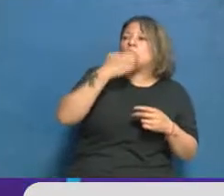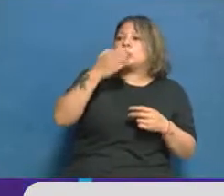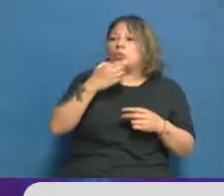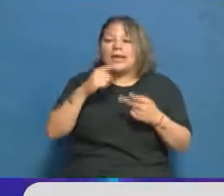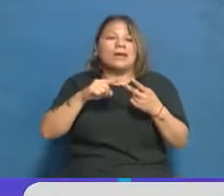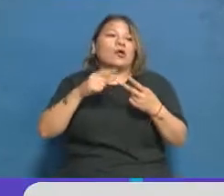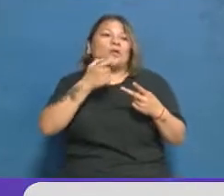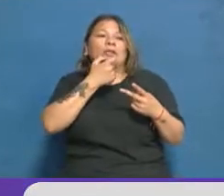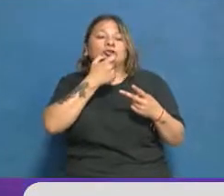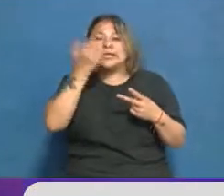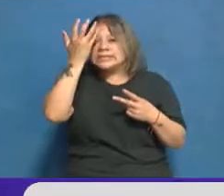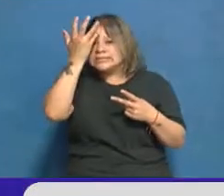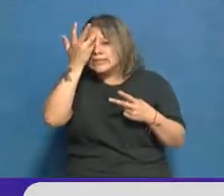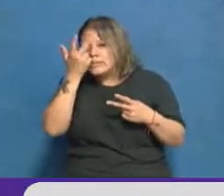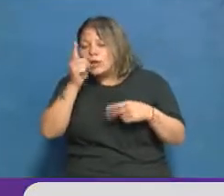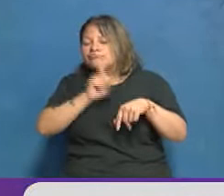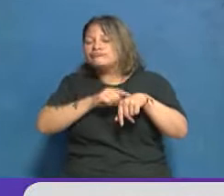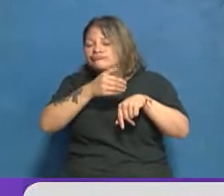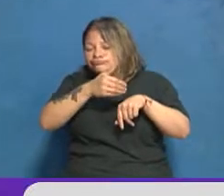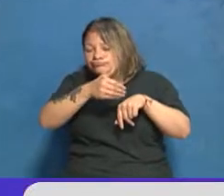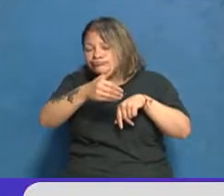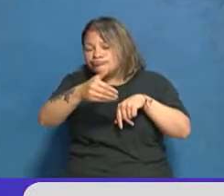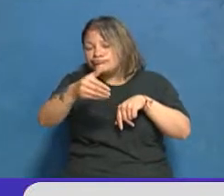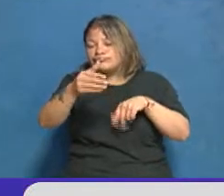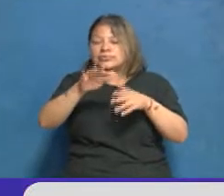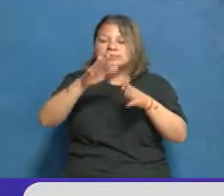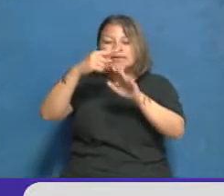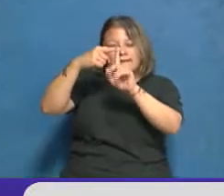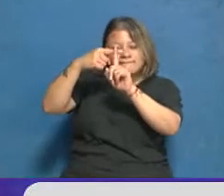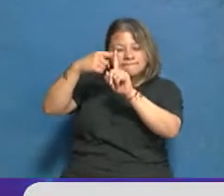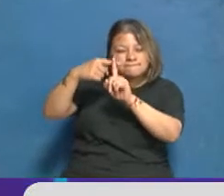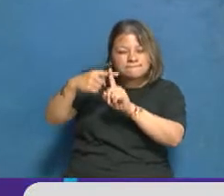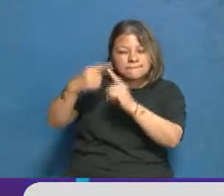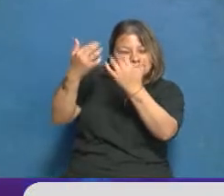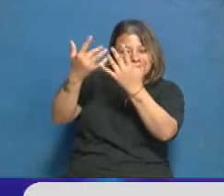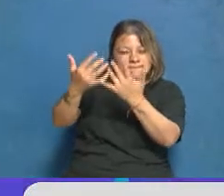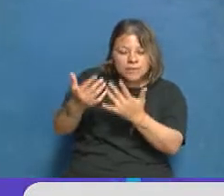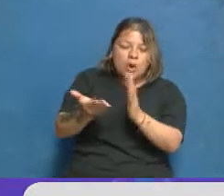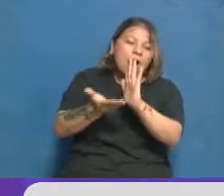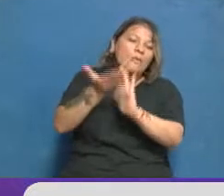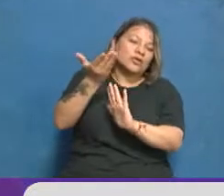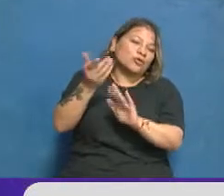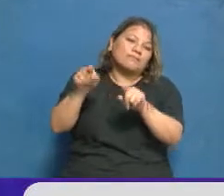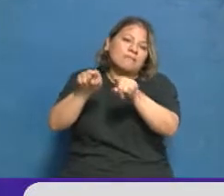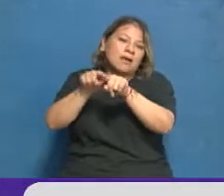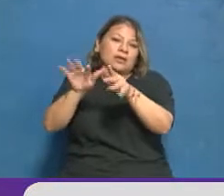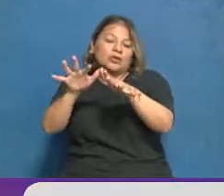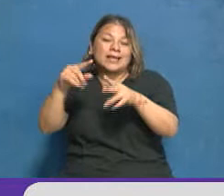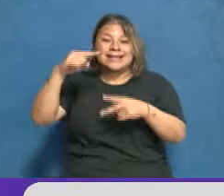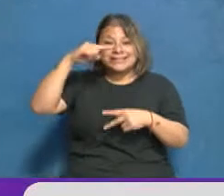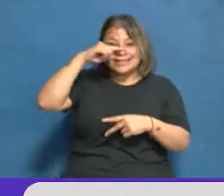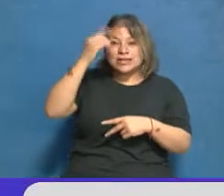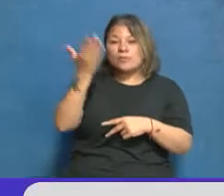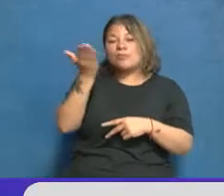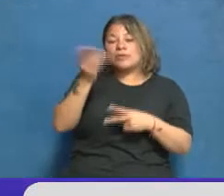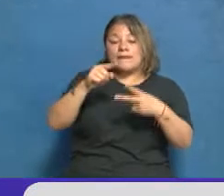Mendoza-San Martín, que poco a poco, con el correr de los días, se va calculando, pero básicamente es un aumento proporcional,